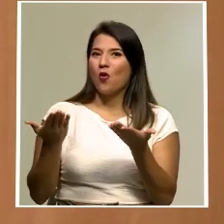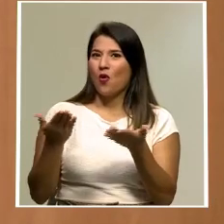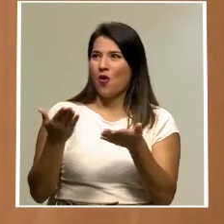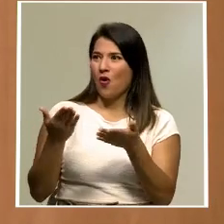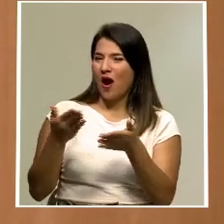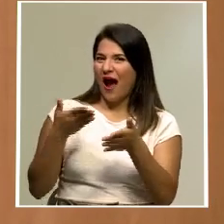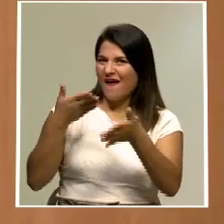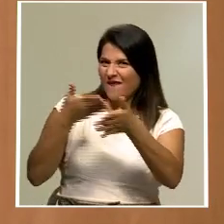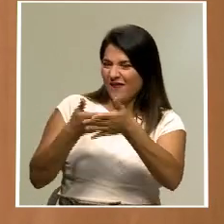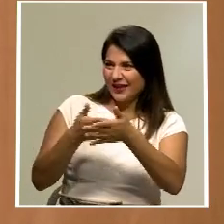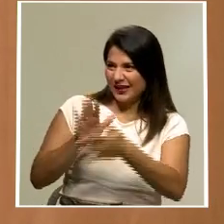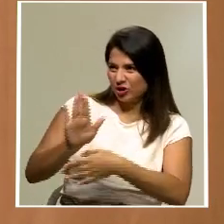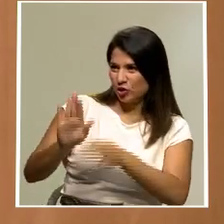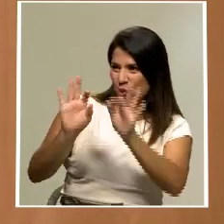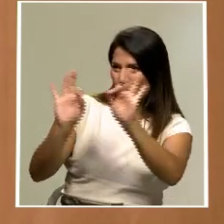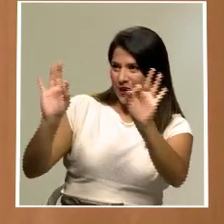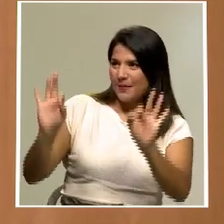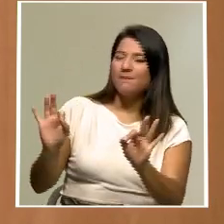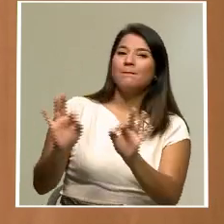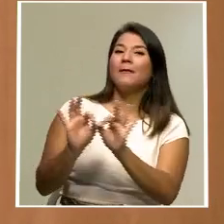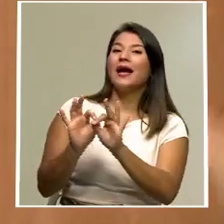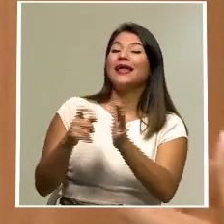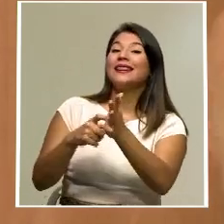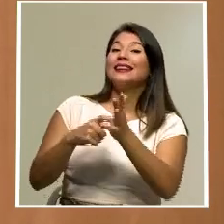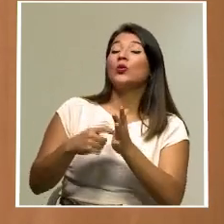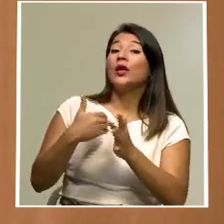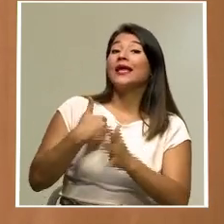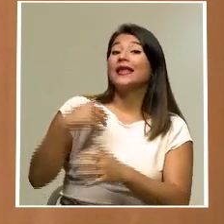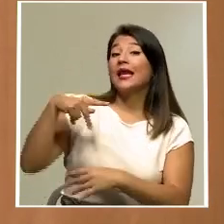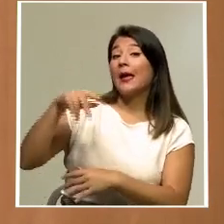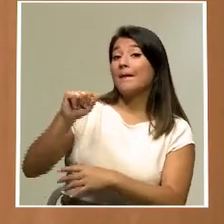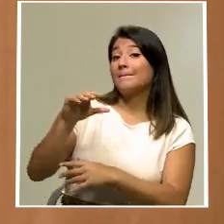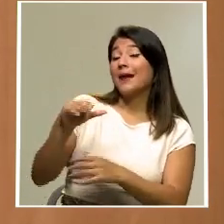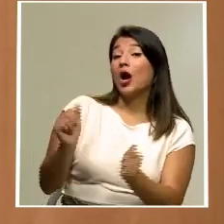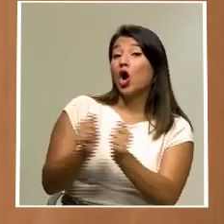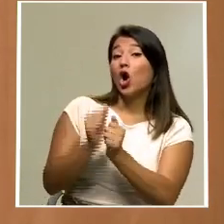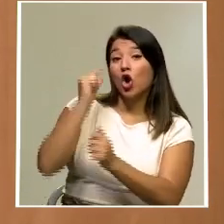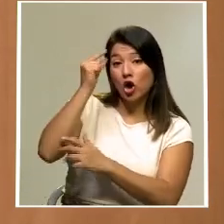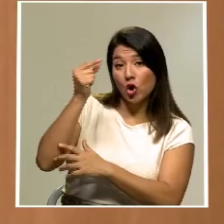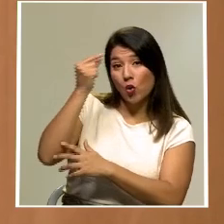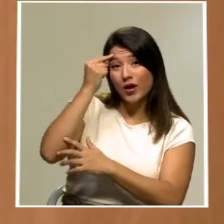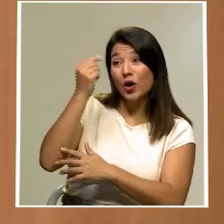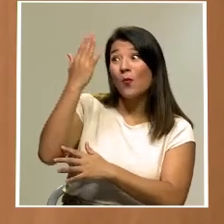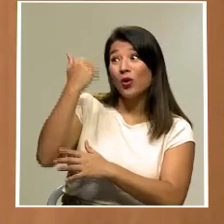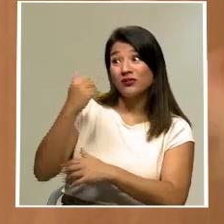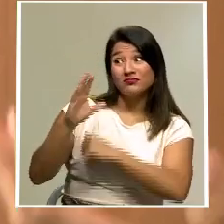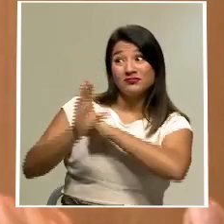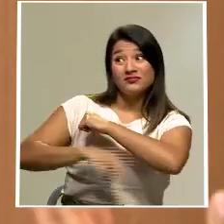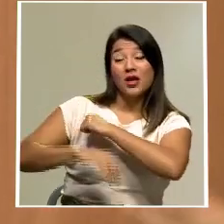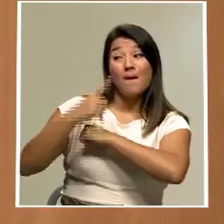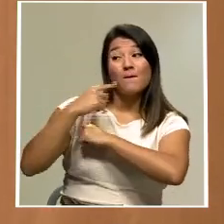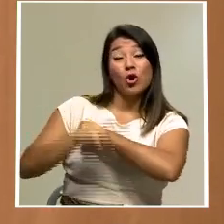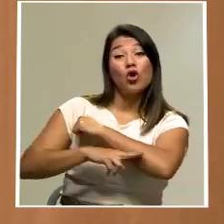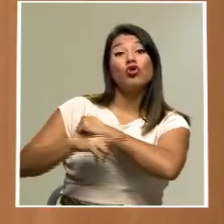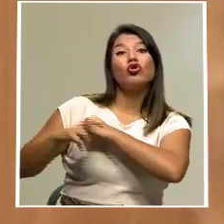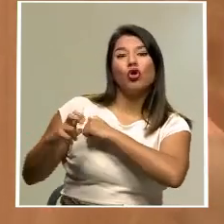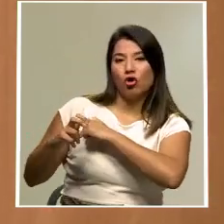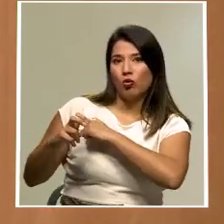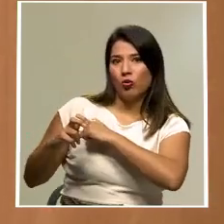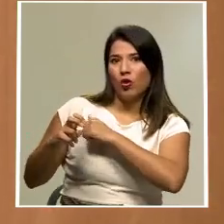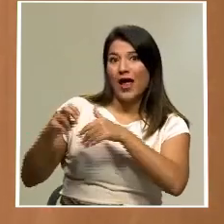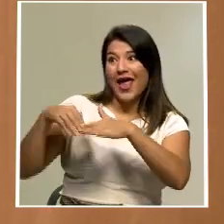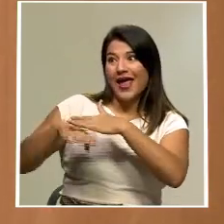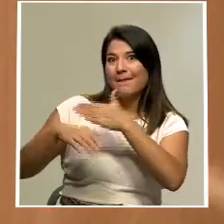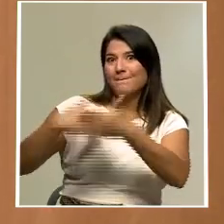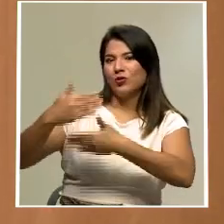tiene actualmente el Partido Acción Ciudadana con el Tribunal Supremo de Elecciones luego de que fue condenado por estafa? ¿Y es ético